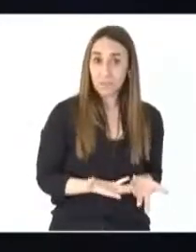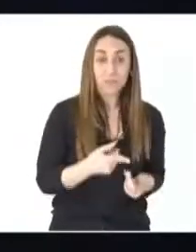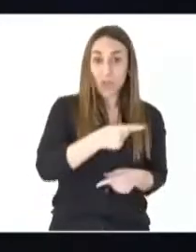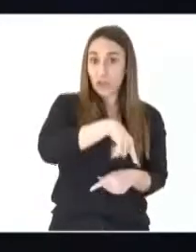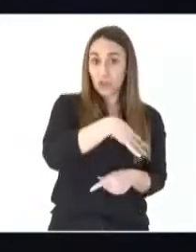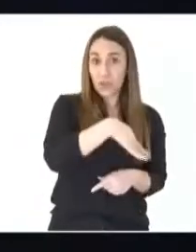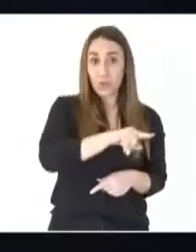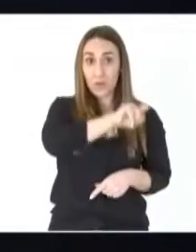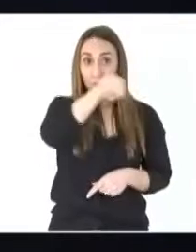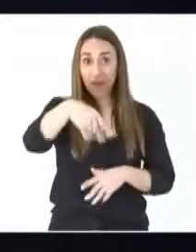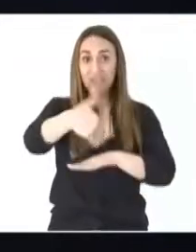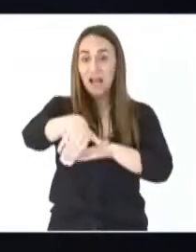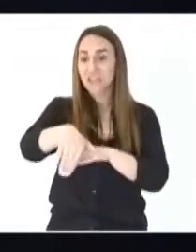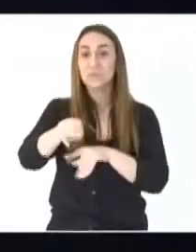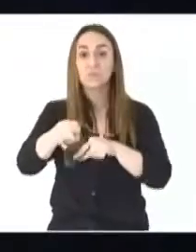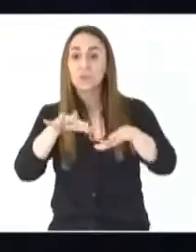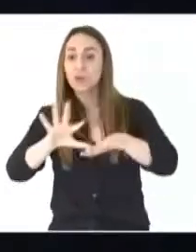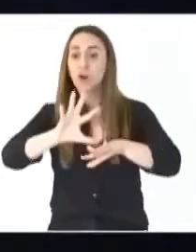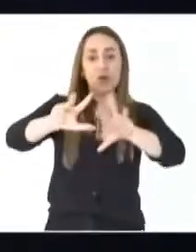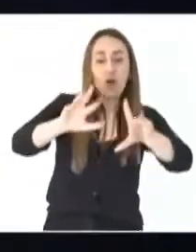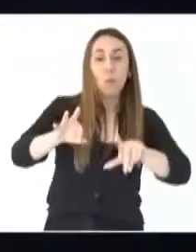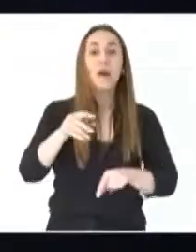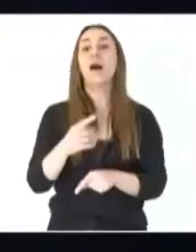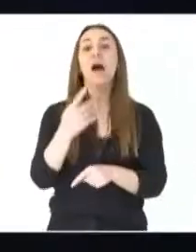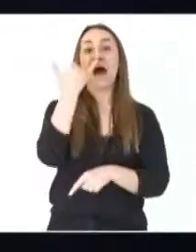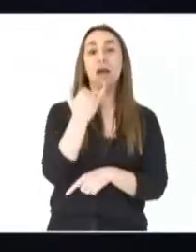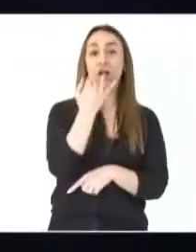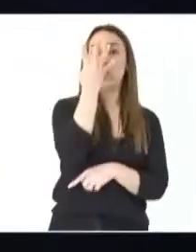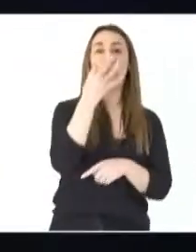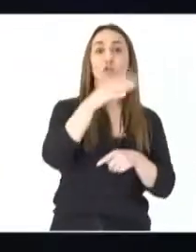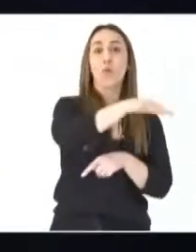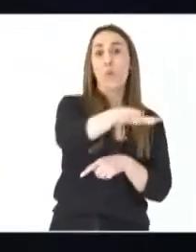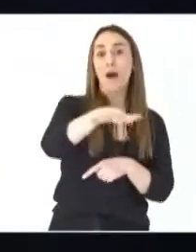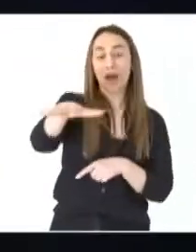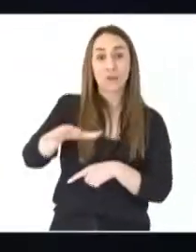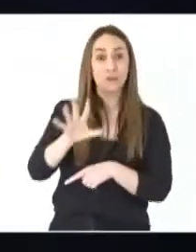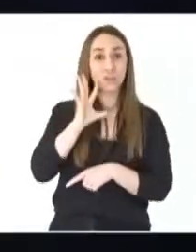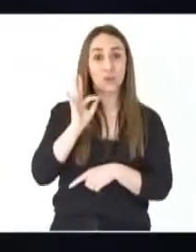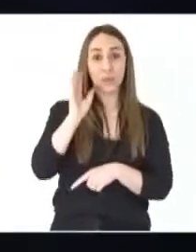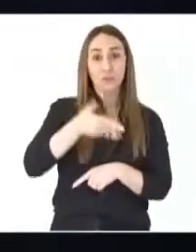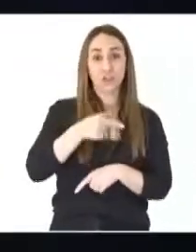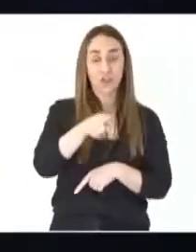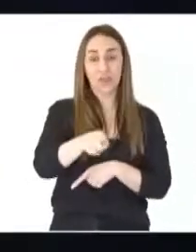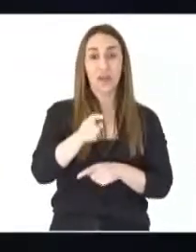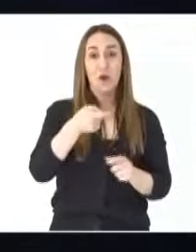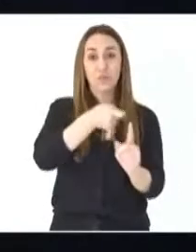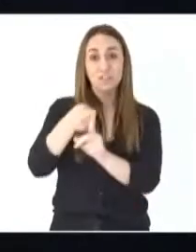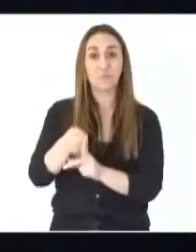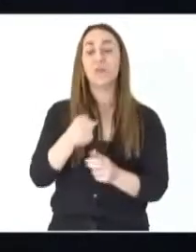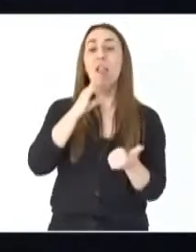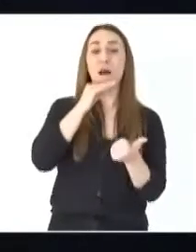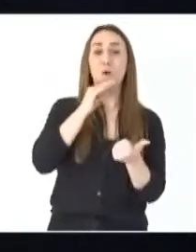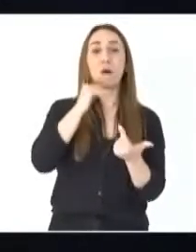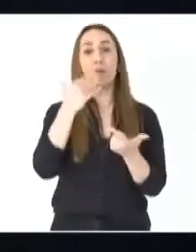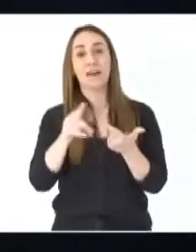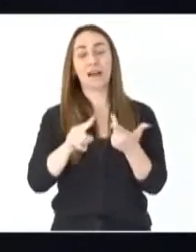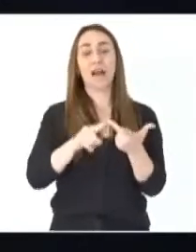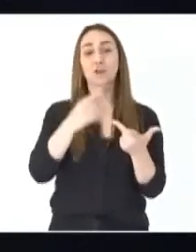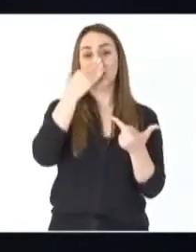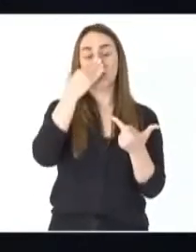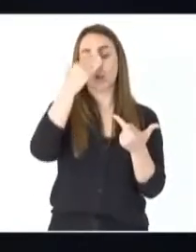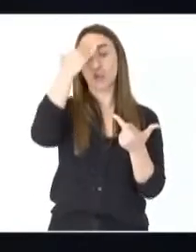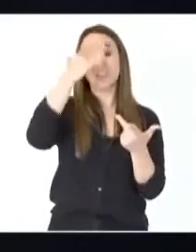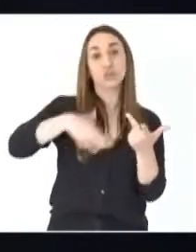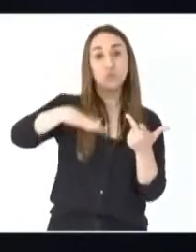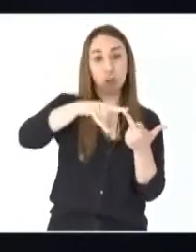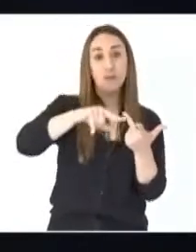estar donde ocurra el delito. En 4 barrios tenemos el 50% de los homicidios. La Boca, Barracas, Constitución y Flores. Ahí